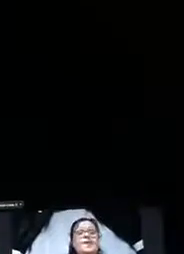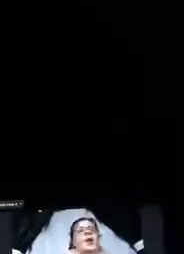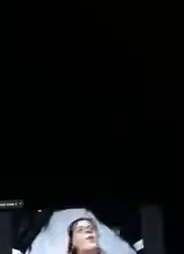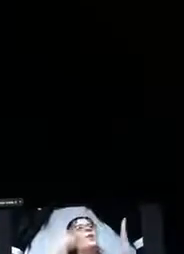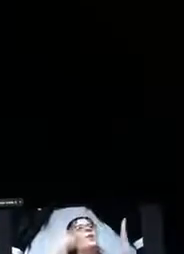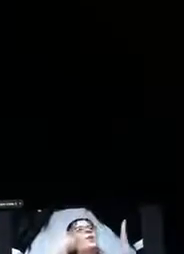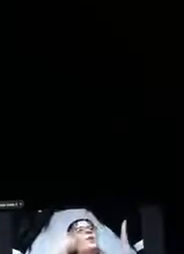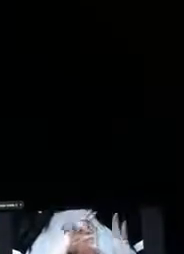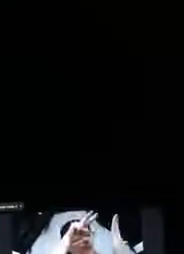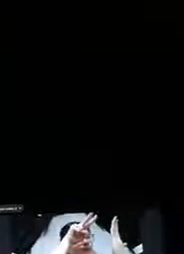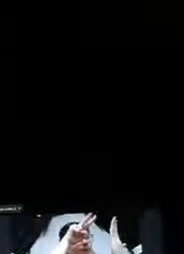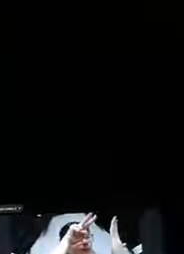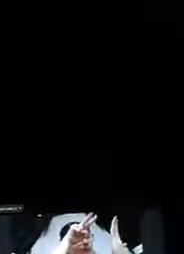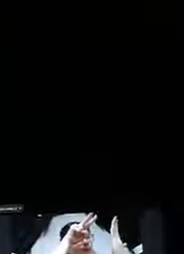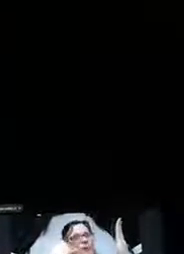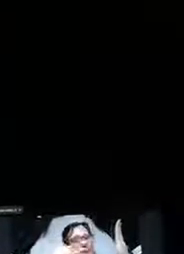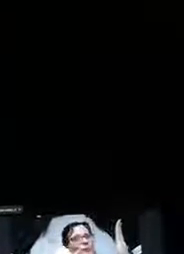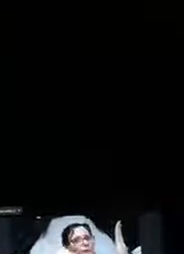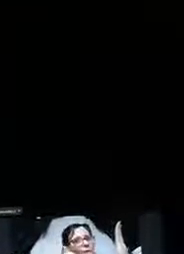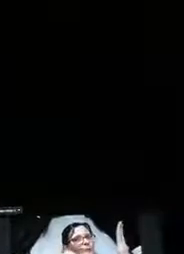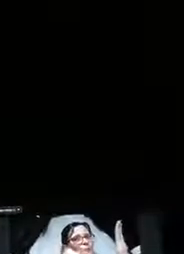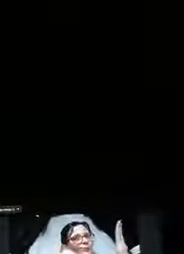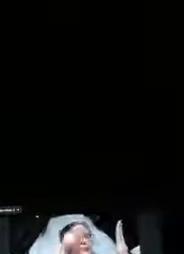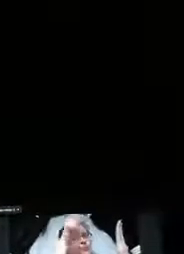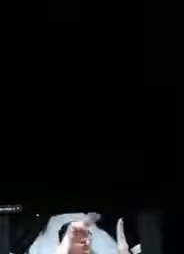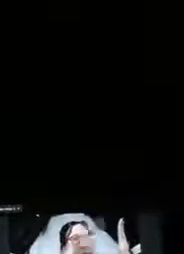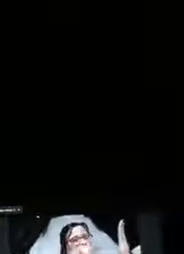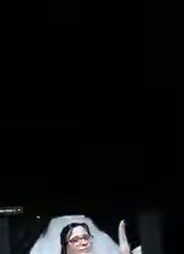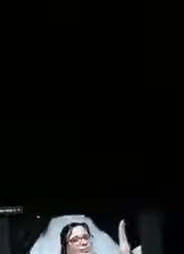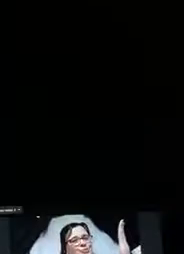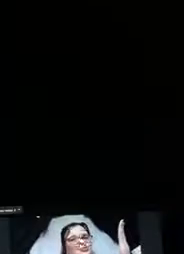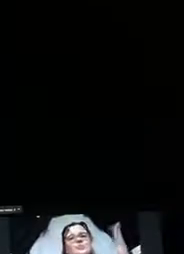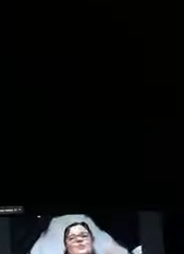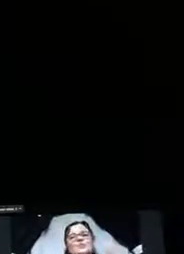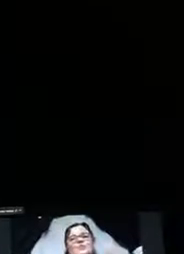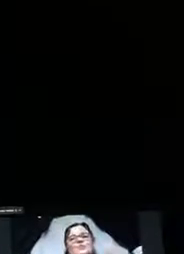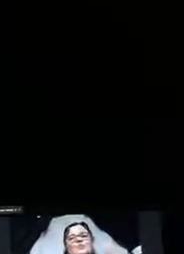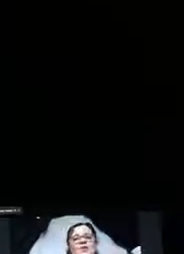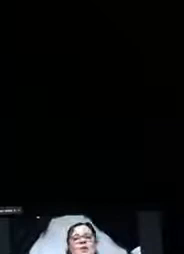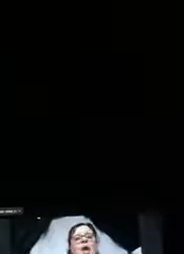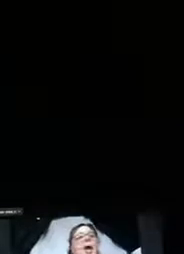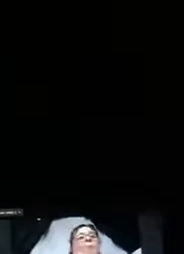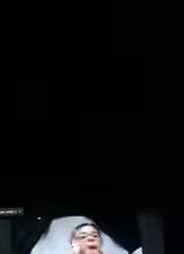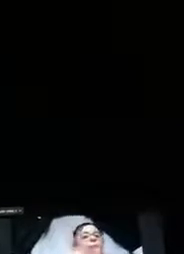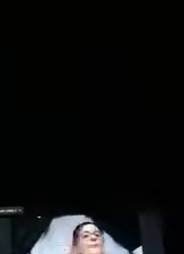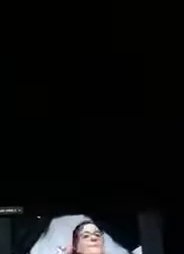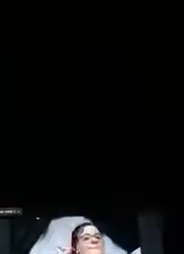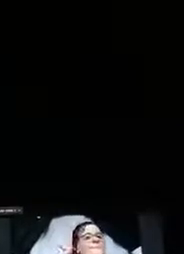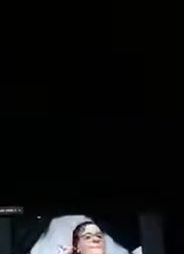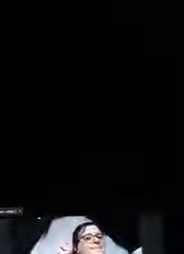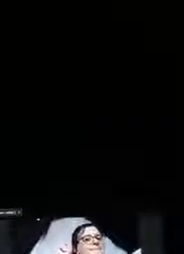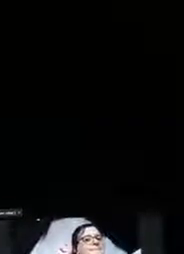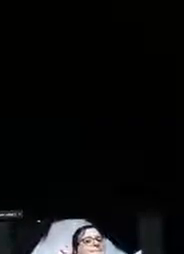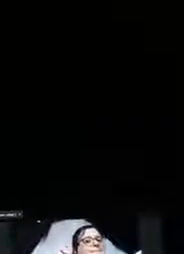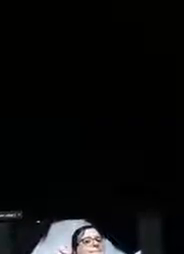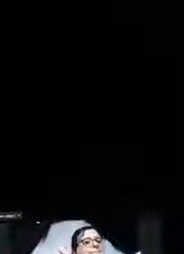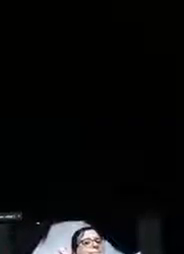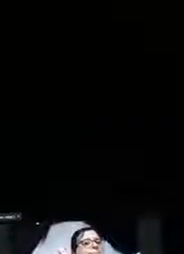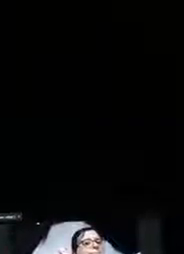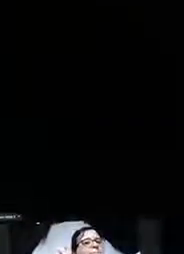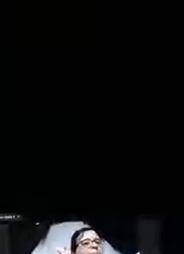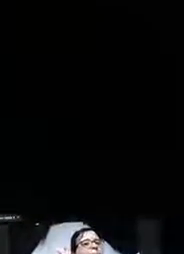¿Sí? Georgie. Qué bueno que la gente participe. Sí, tenemos gente de Perú, de Río Negro. Ay, qué